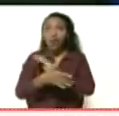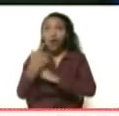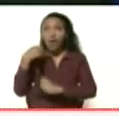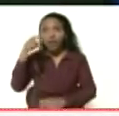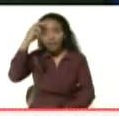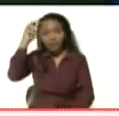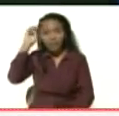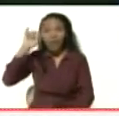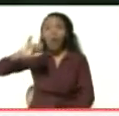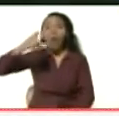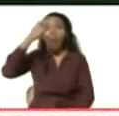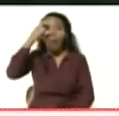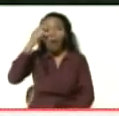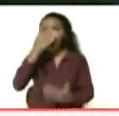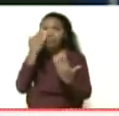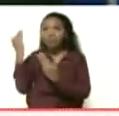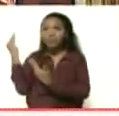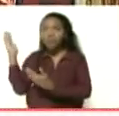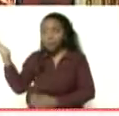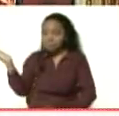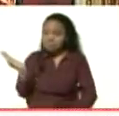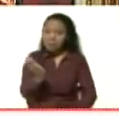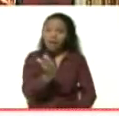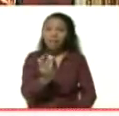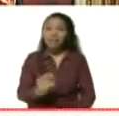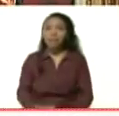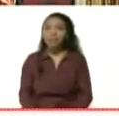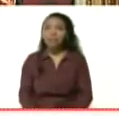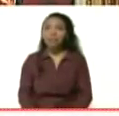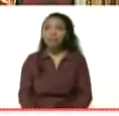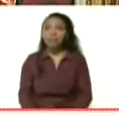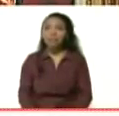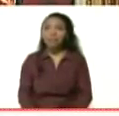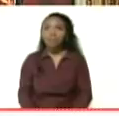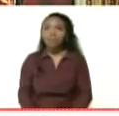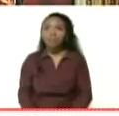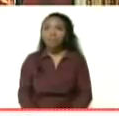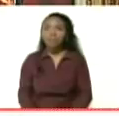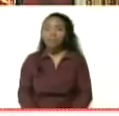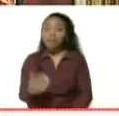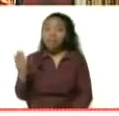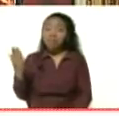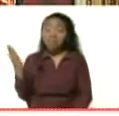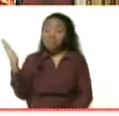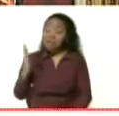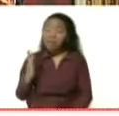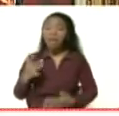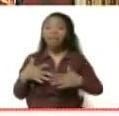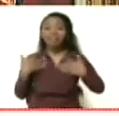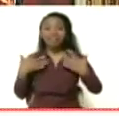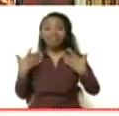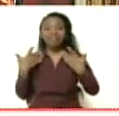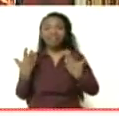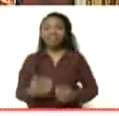de Venezuela. Adelante, por favor. Adelante, viene fresquecito pues,